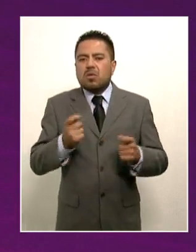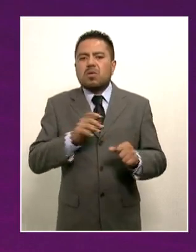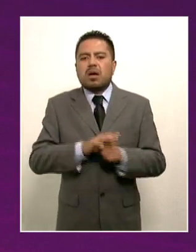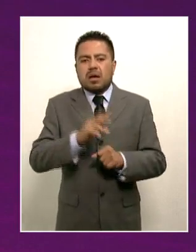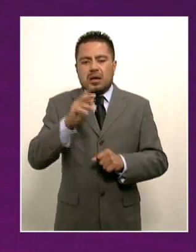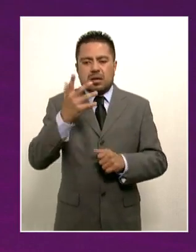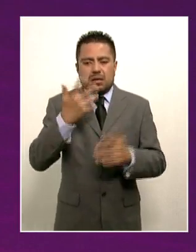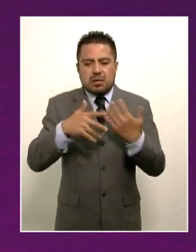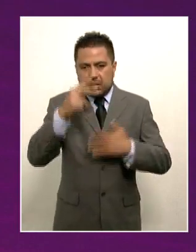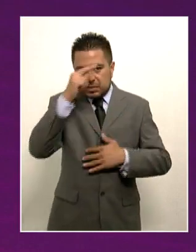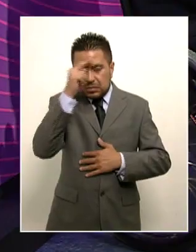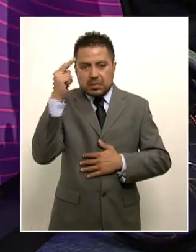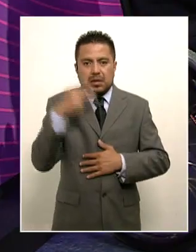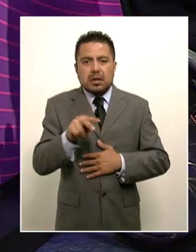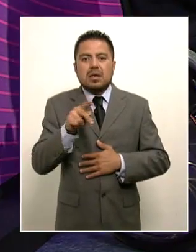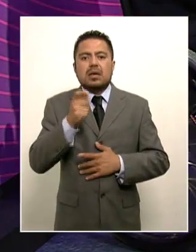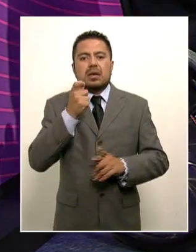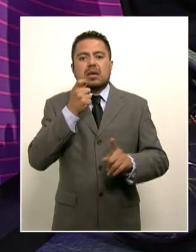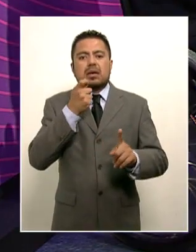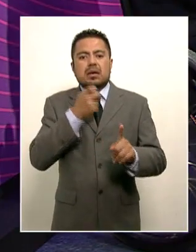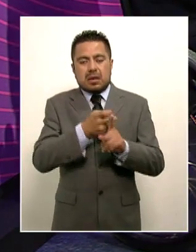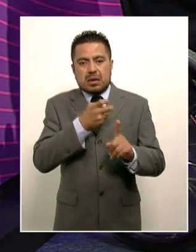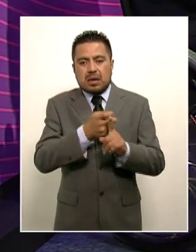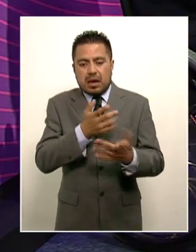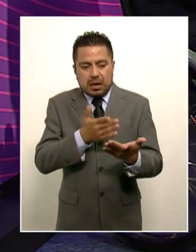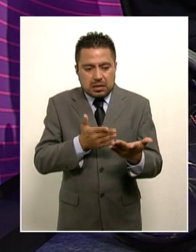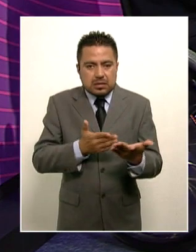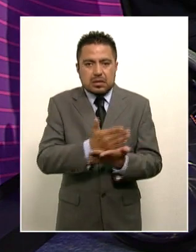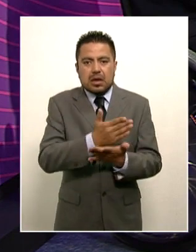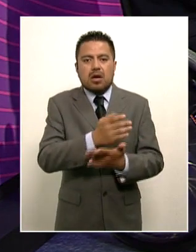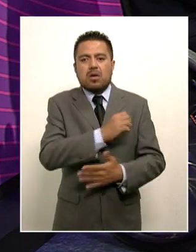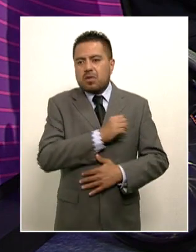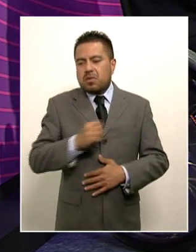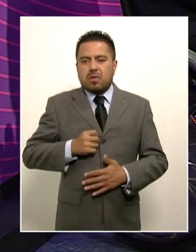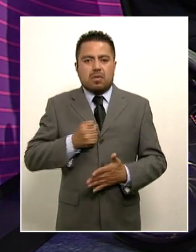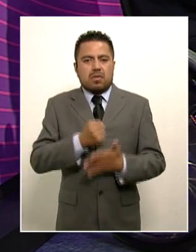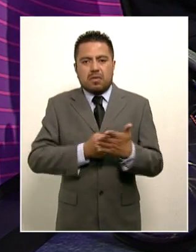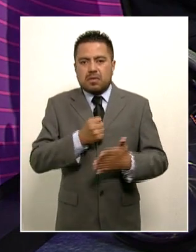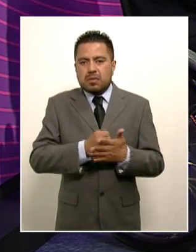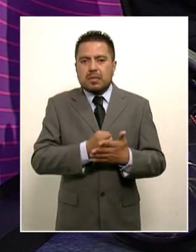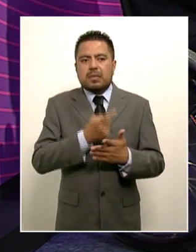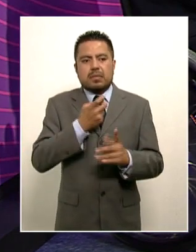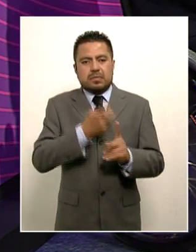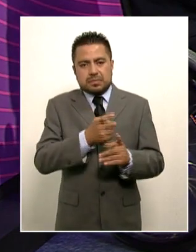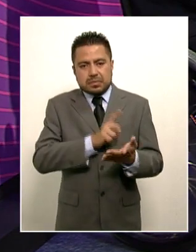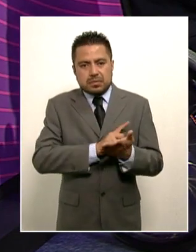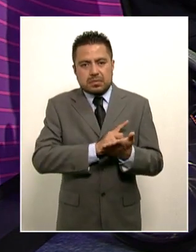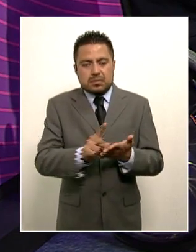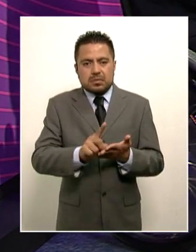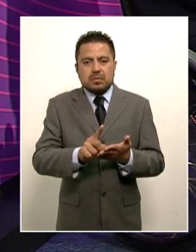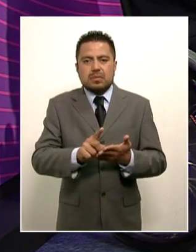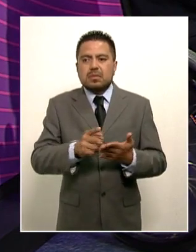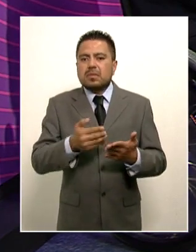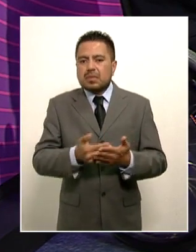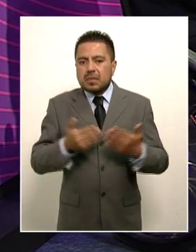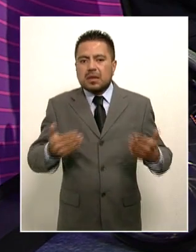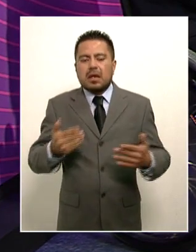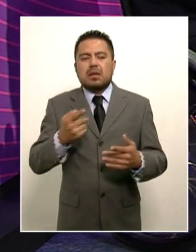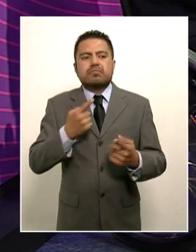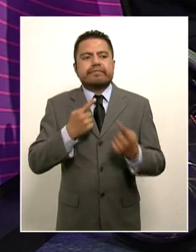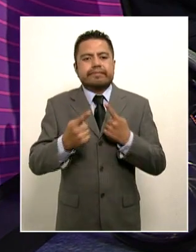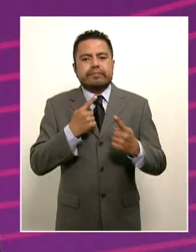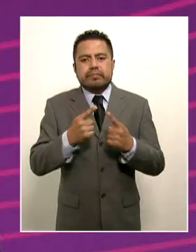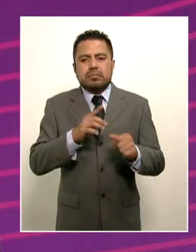señas mexicana. Entonces ese acceso es obligado, ¿no? O sea, ese derecho. Claro. Y entonces hemos